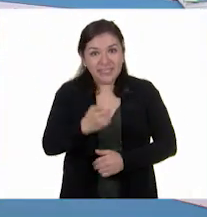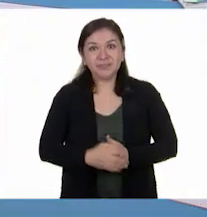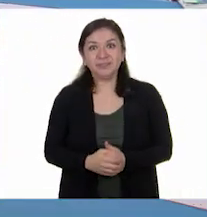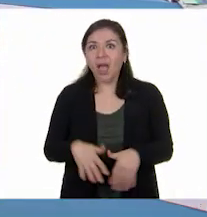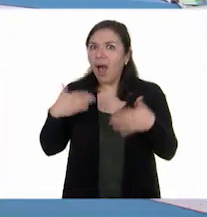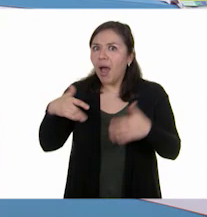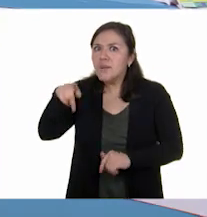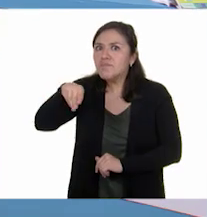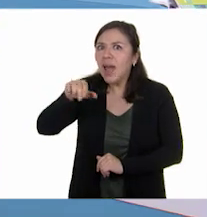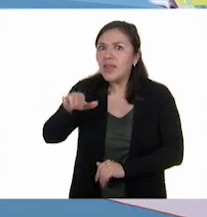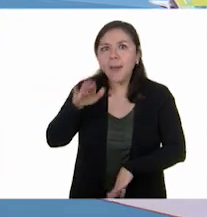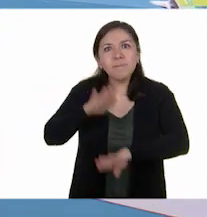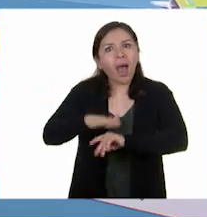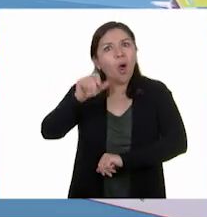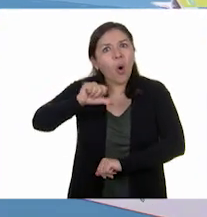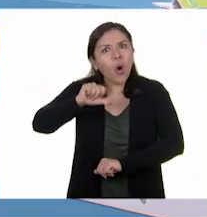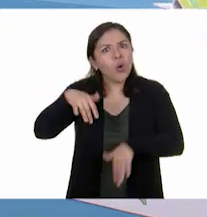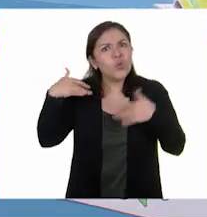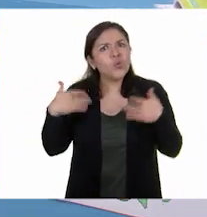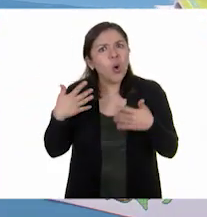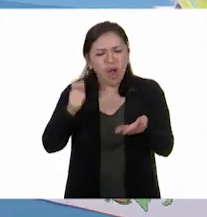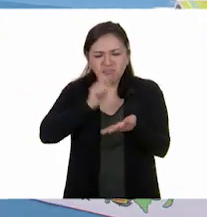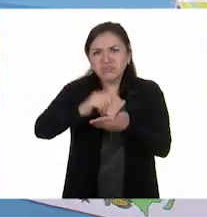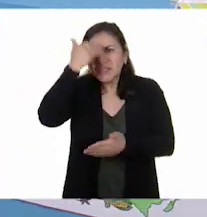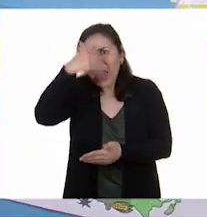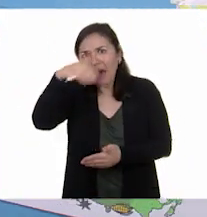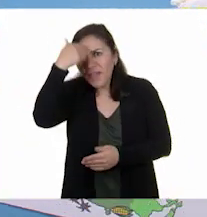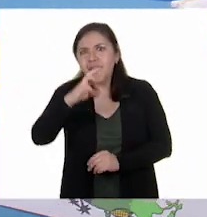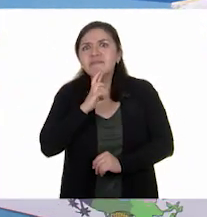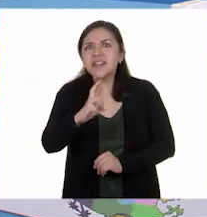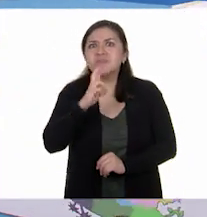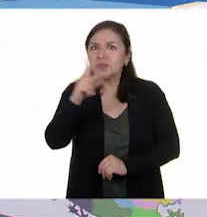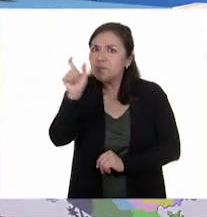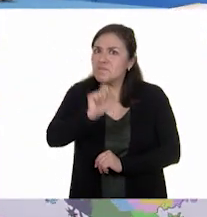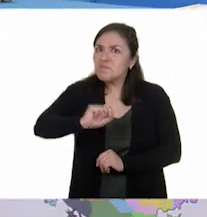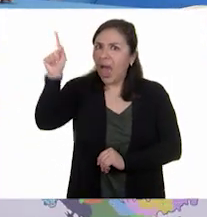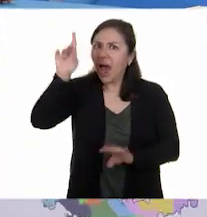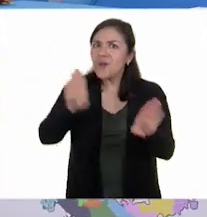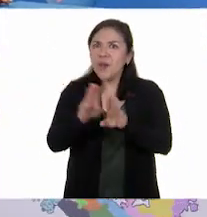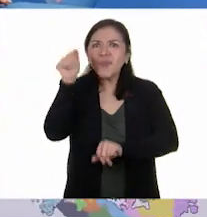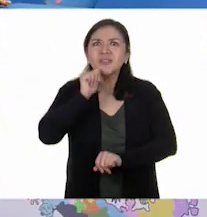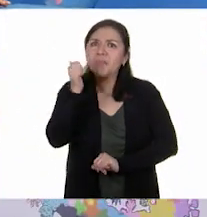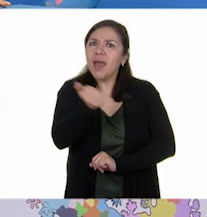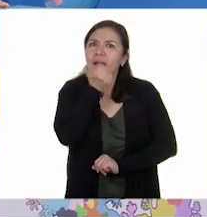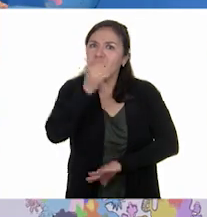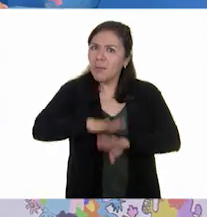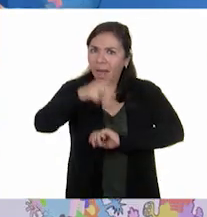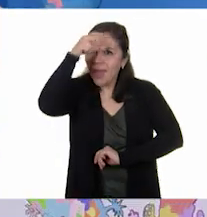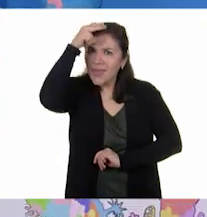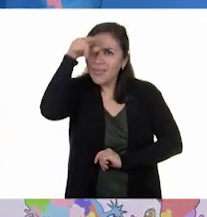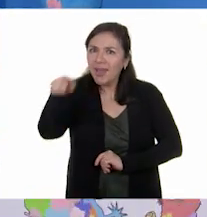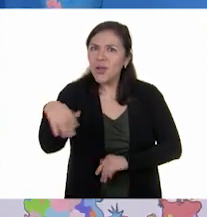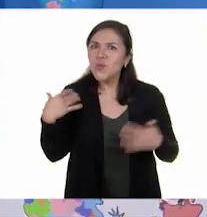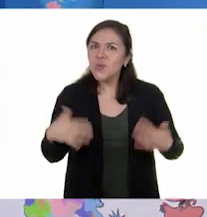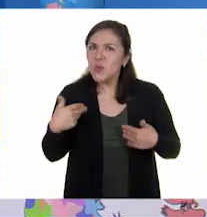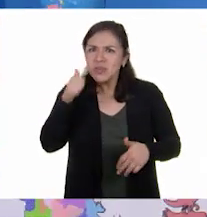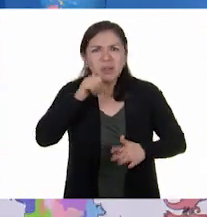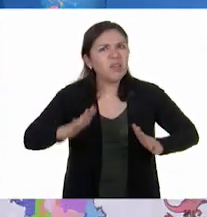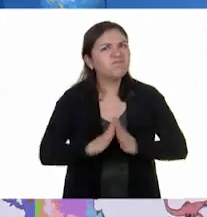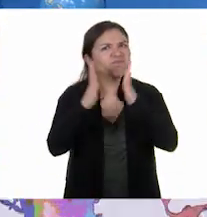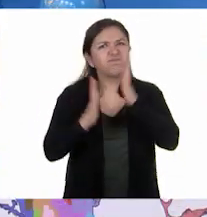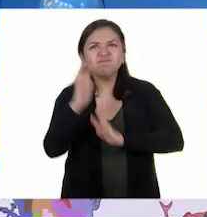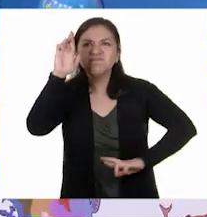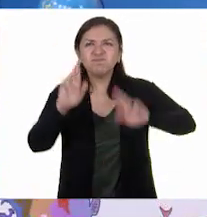que te has lucido en esta clase. Bueno, realmente siempre has destacado como una alumna muy inteligente y